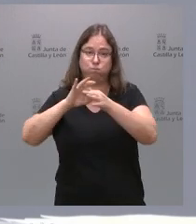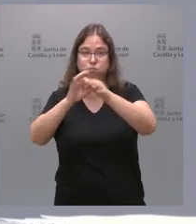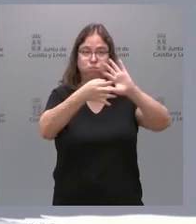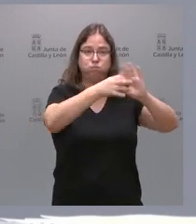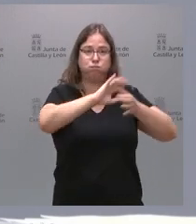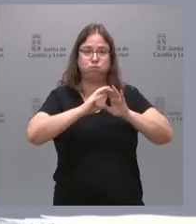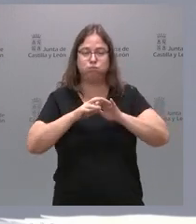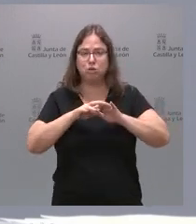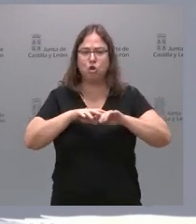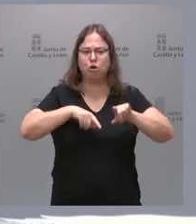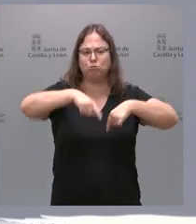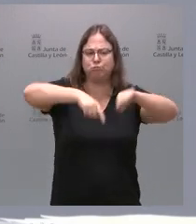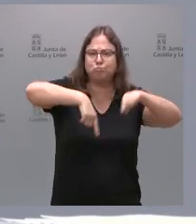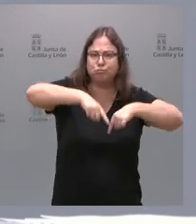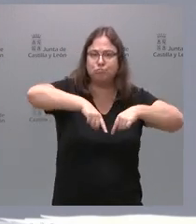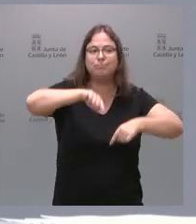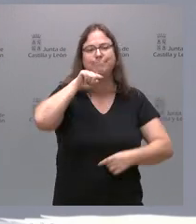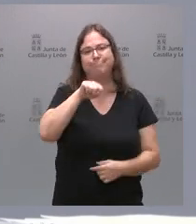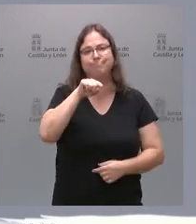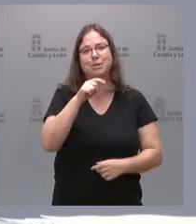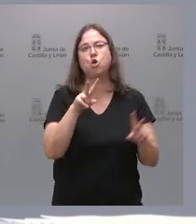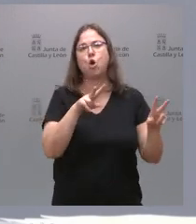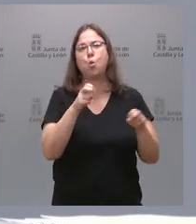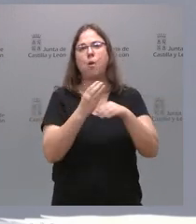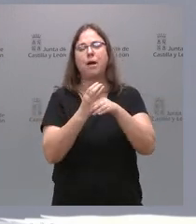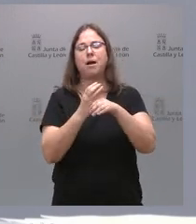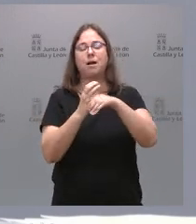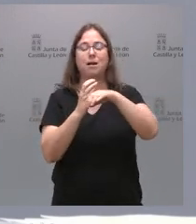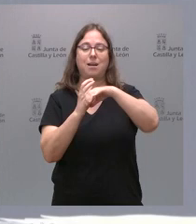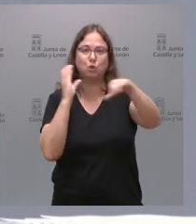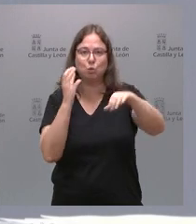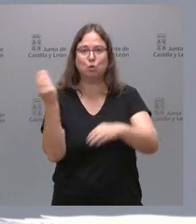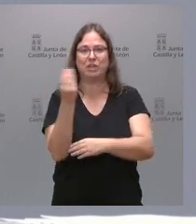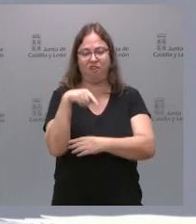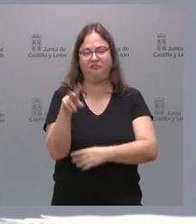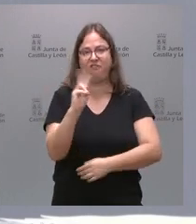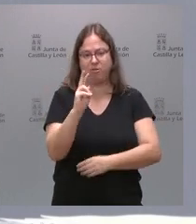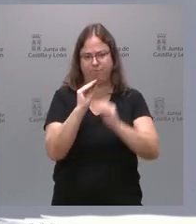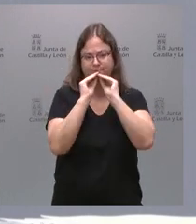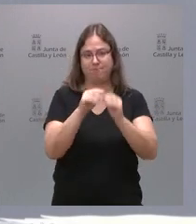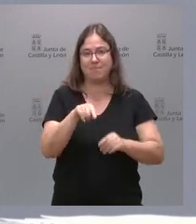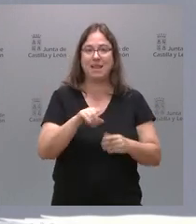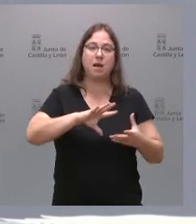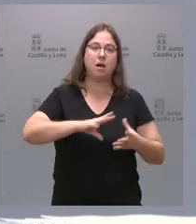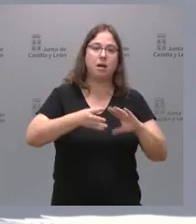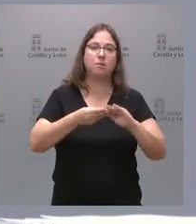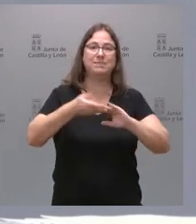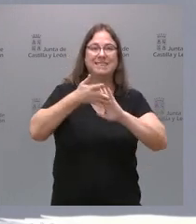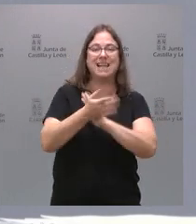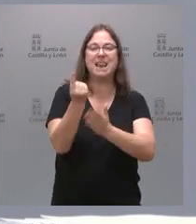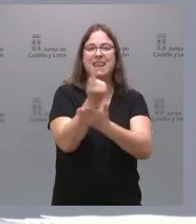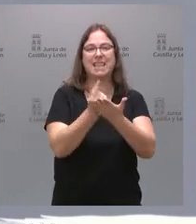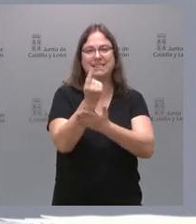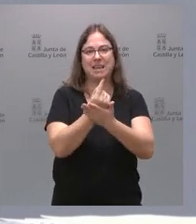movilidad y esto lógicamente es lo que tiene que tener la nueva estación de autobuses de Valladolid que es la que se está planteando la que está definida como diseño